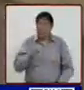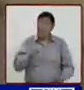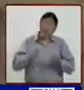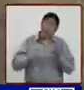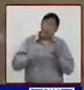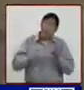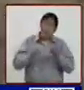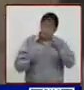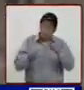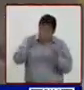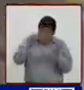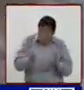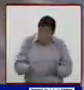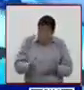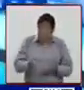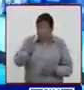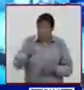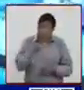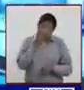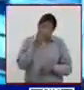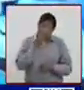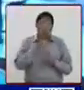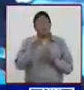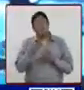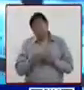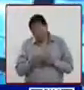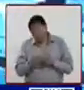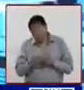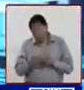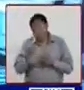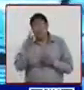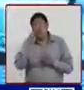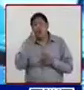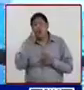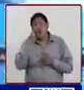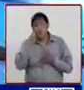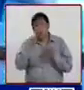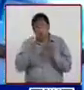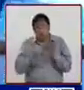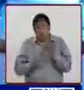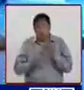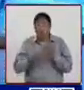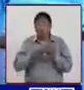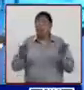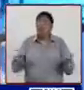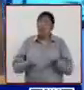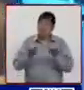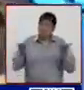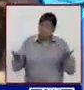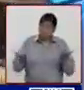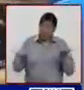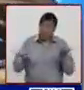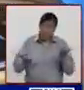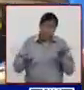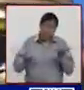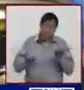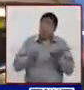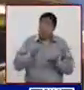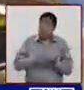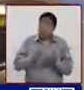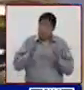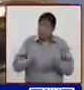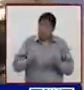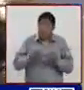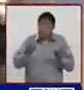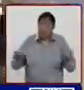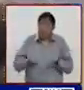implicado o no el chofer de este radiotaxi. Muy bien. ¿No? O, en todo caso, conocer por lo menos detalles de a dónde fueron estas